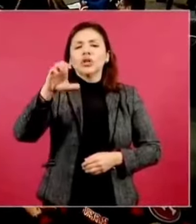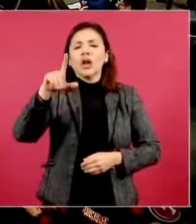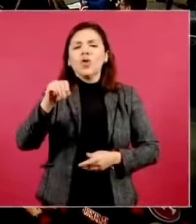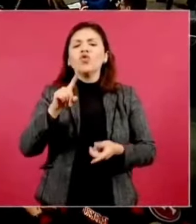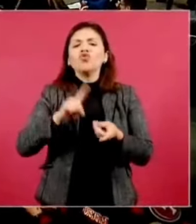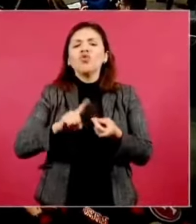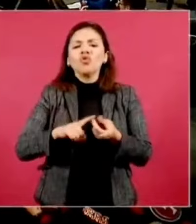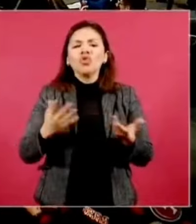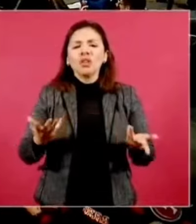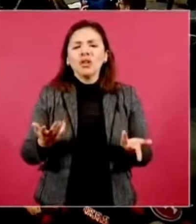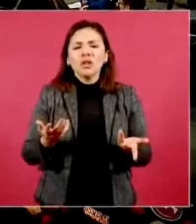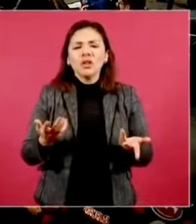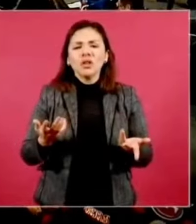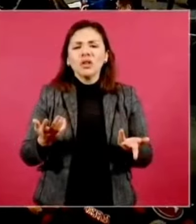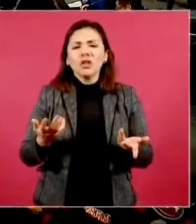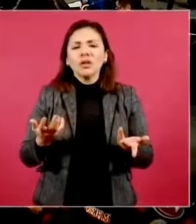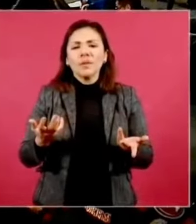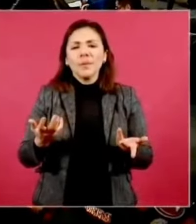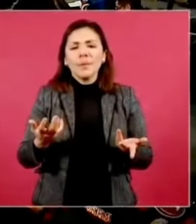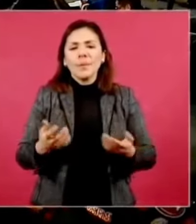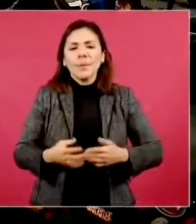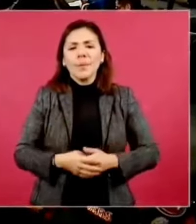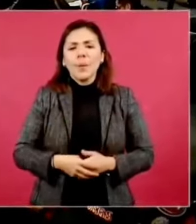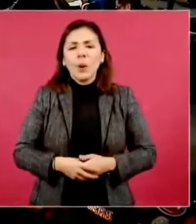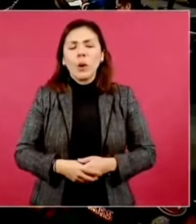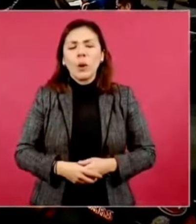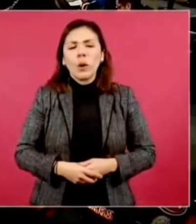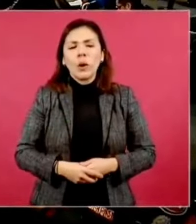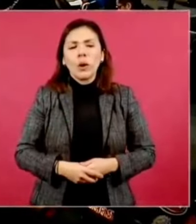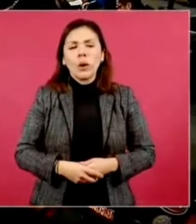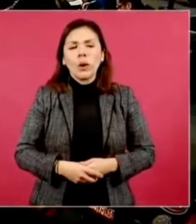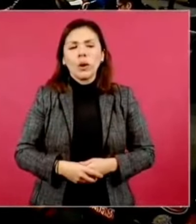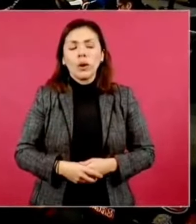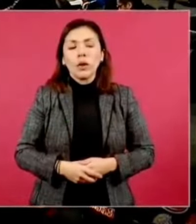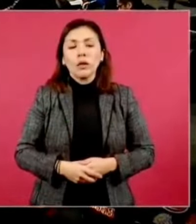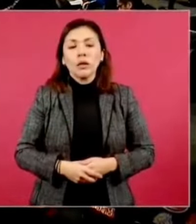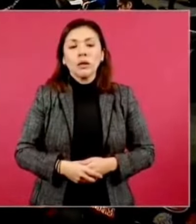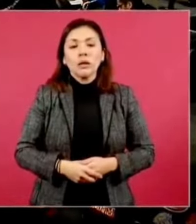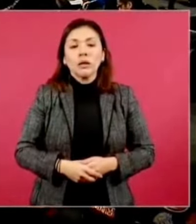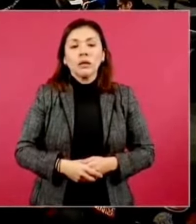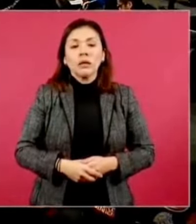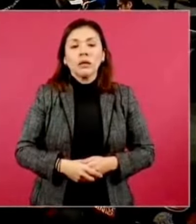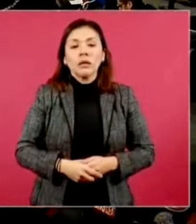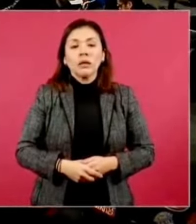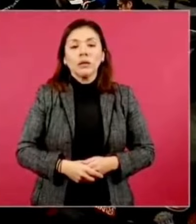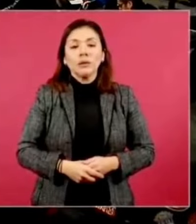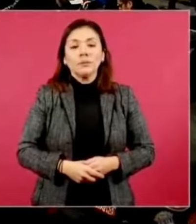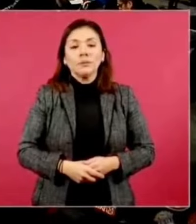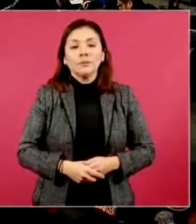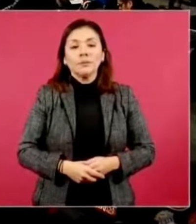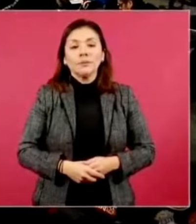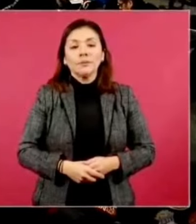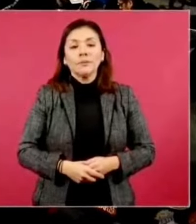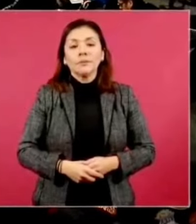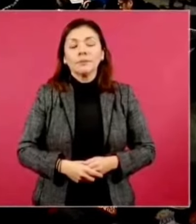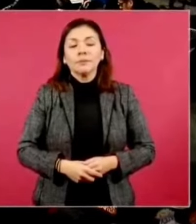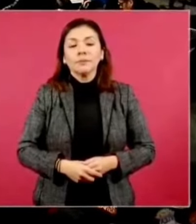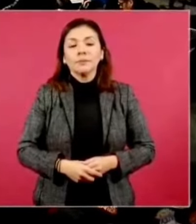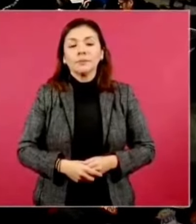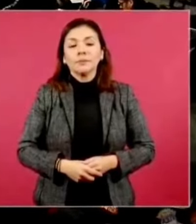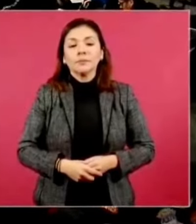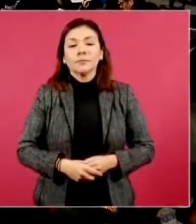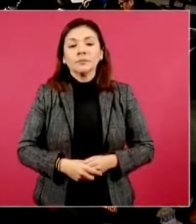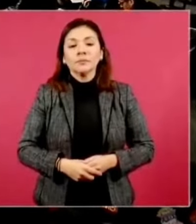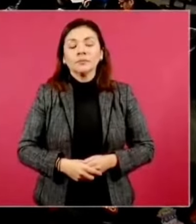Sí, por aquí. Por aquí, por aquí. Entonces se va a poder ir